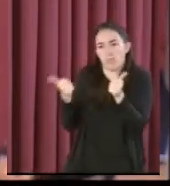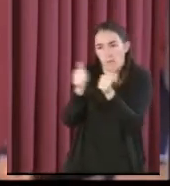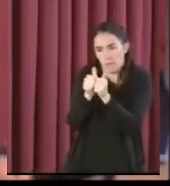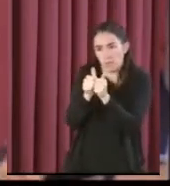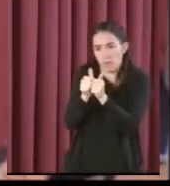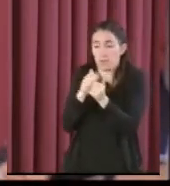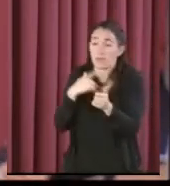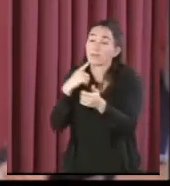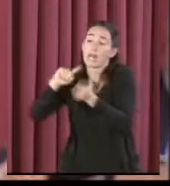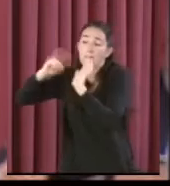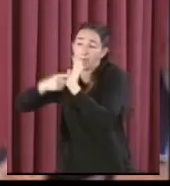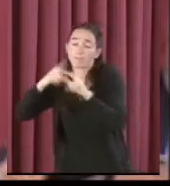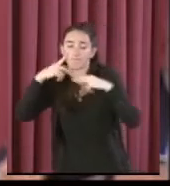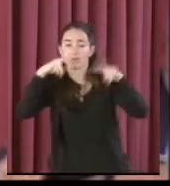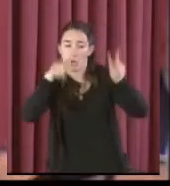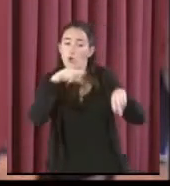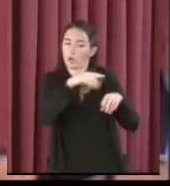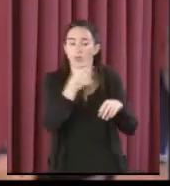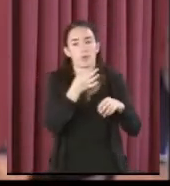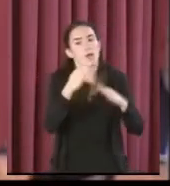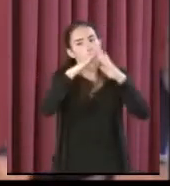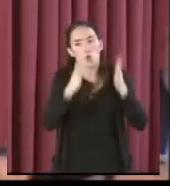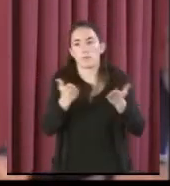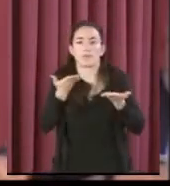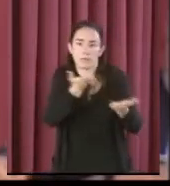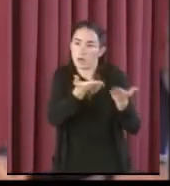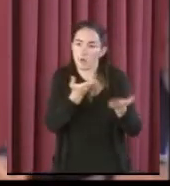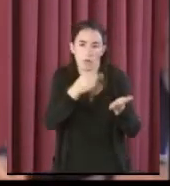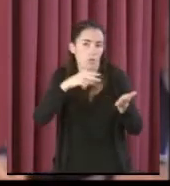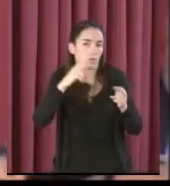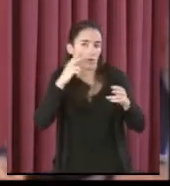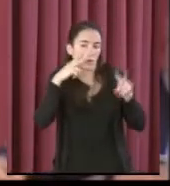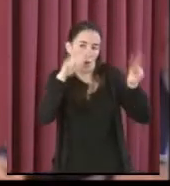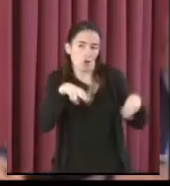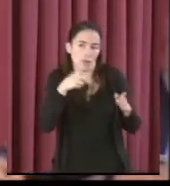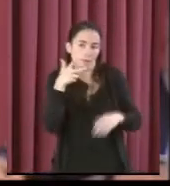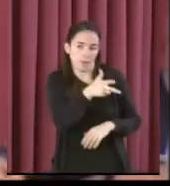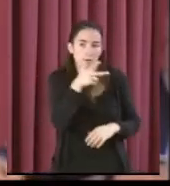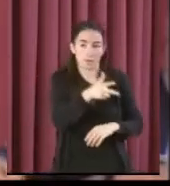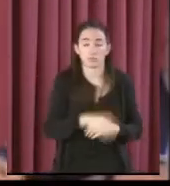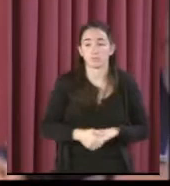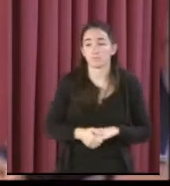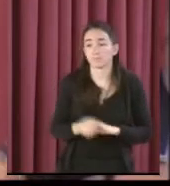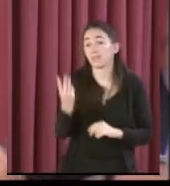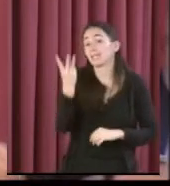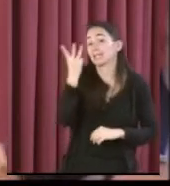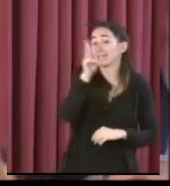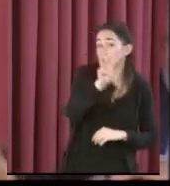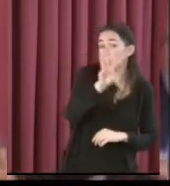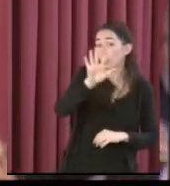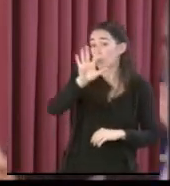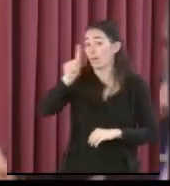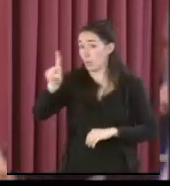tienen reconocido legalmente el derecho a esta prestación. El resto, que suman